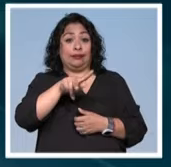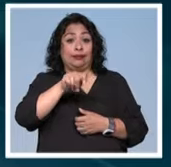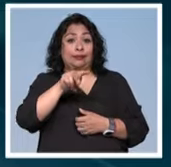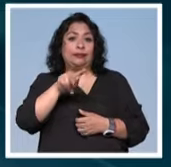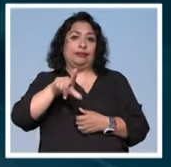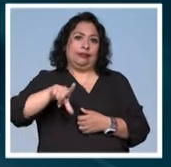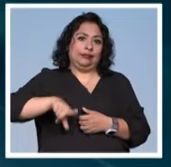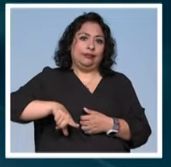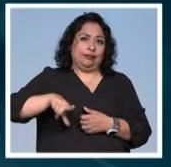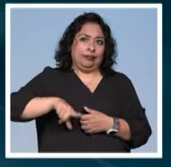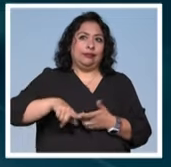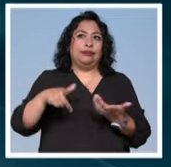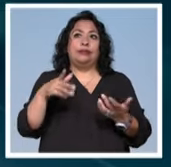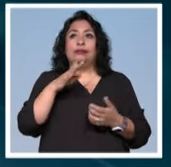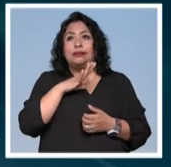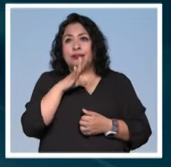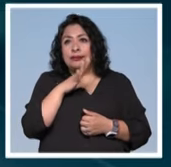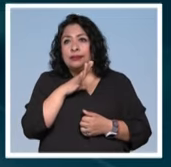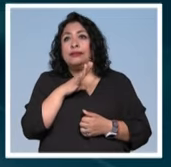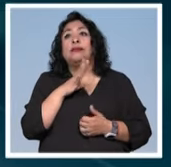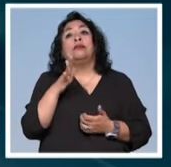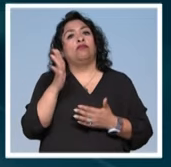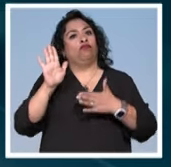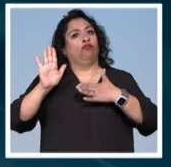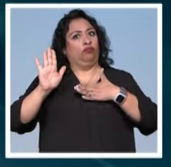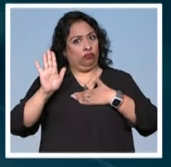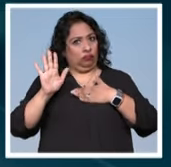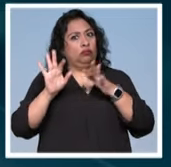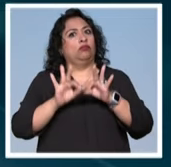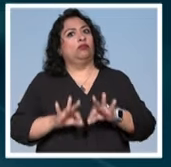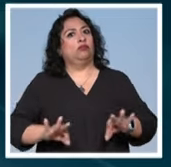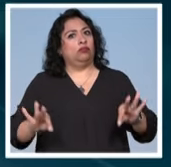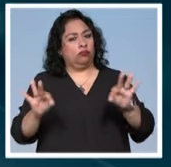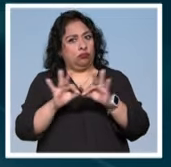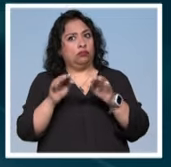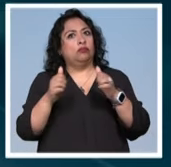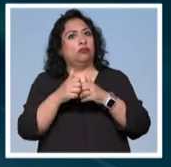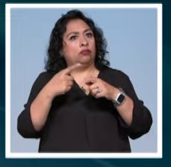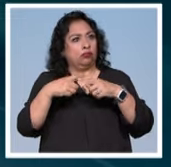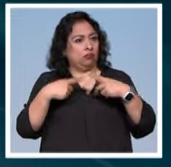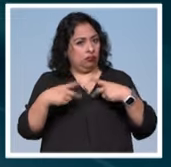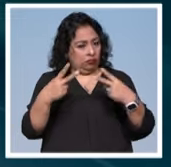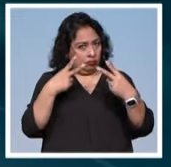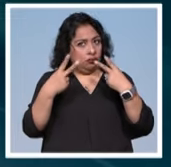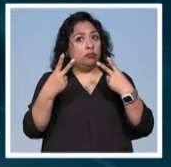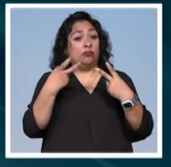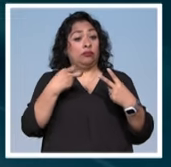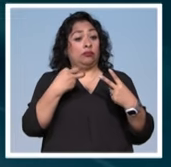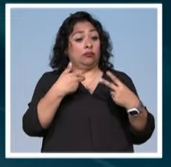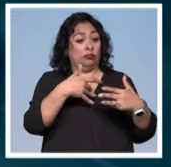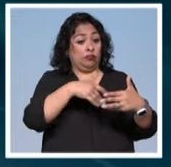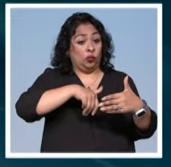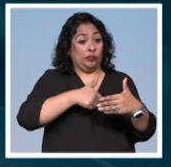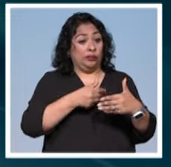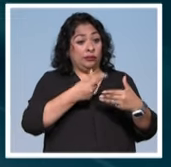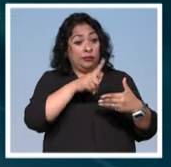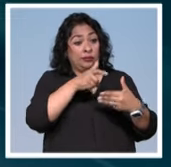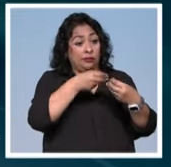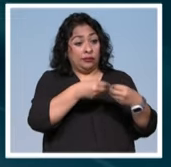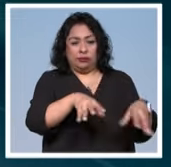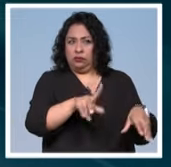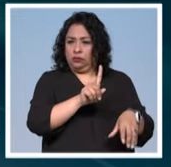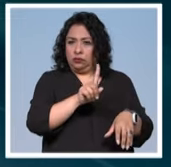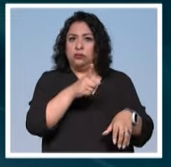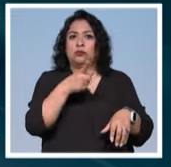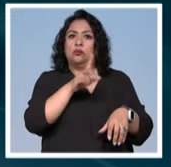pública además tenemos una un compromiso muy importante con la gente de que esos acervos no se pierdan porque se pueden utilizar